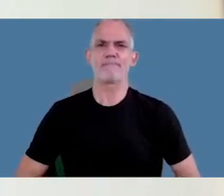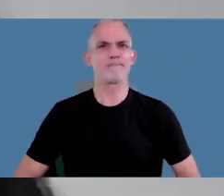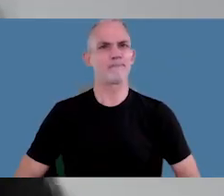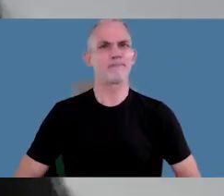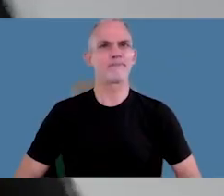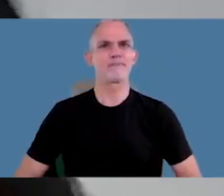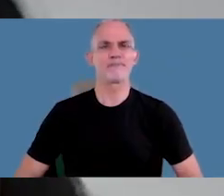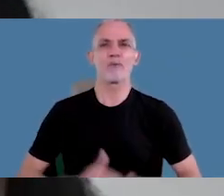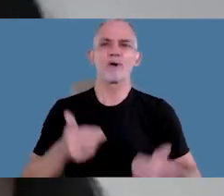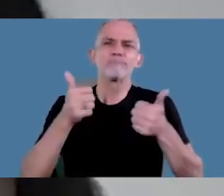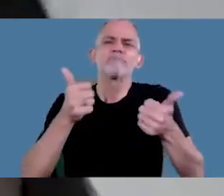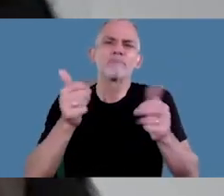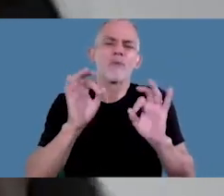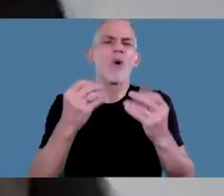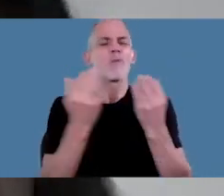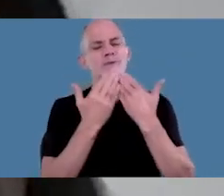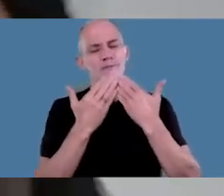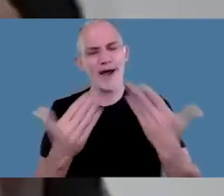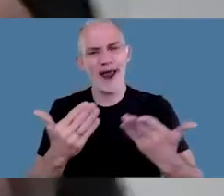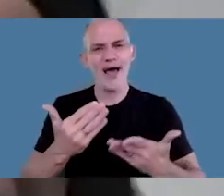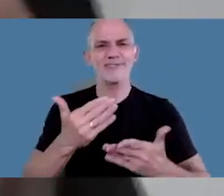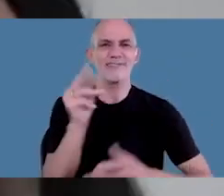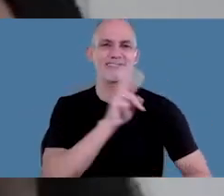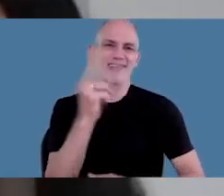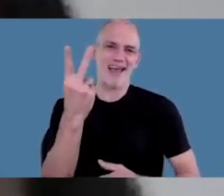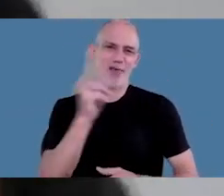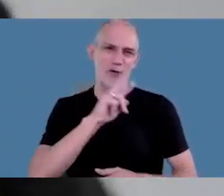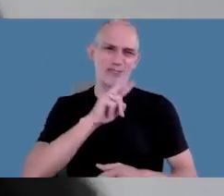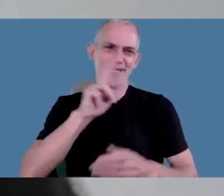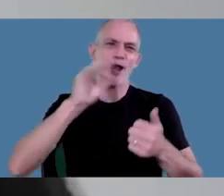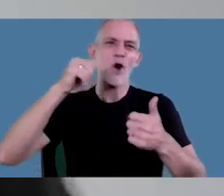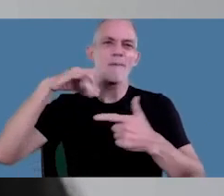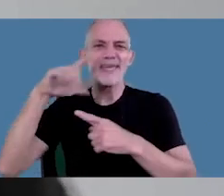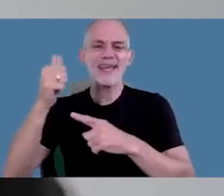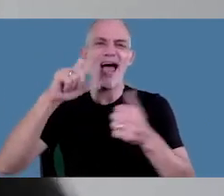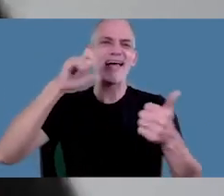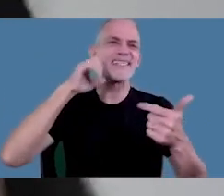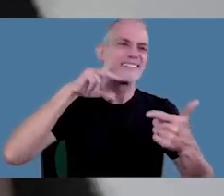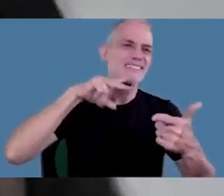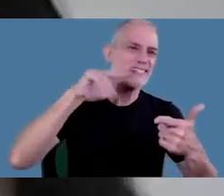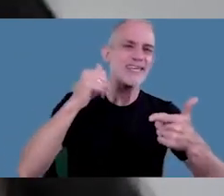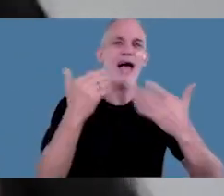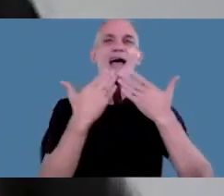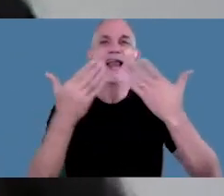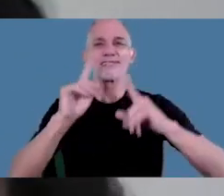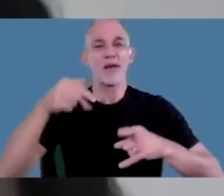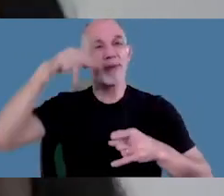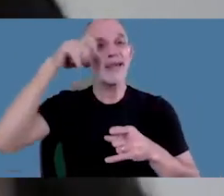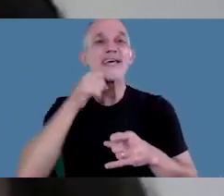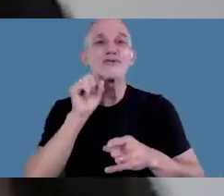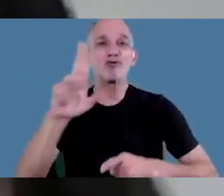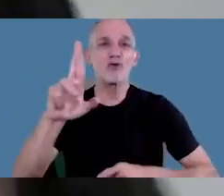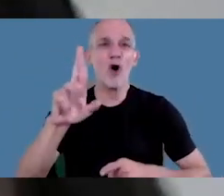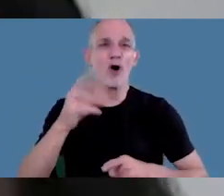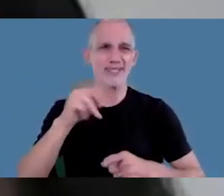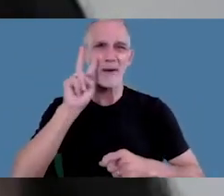Bueno, excelente. Bueno, muchísimas gracias, chicas. Romina, Cristina. Gracias también Néstor, que ahí te estaba viendo